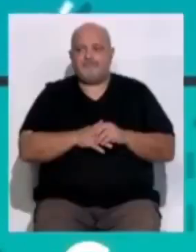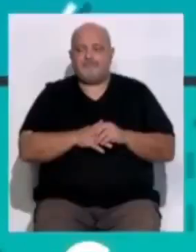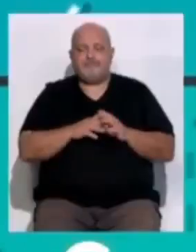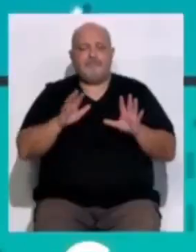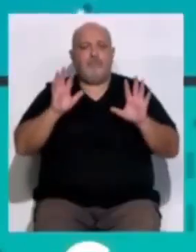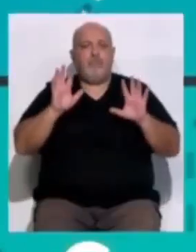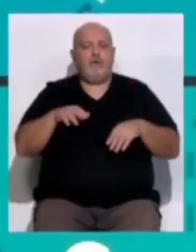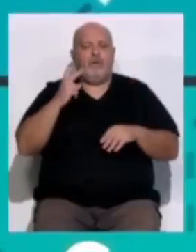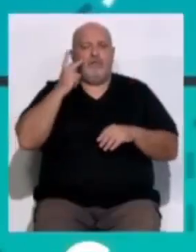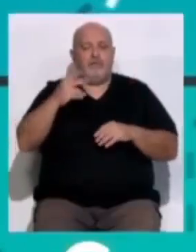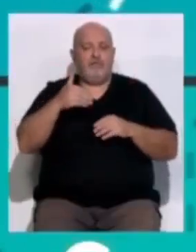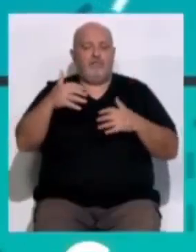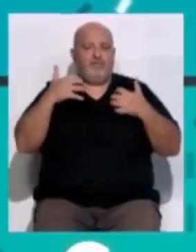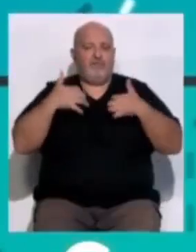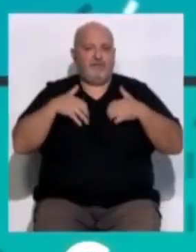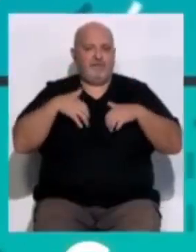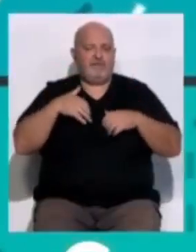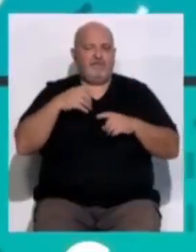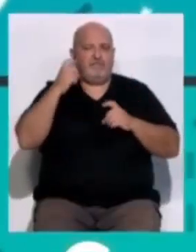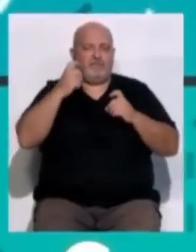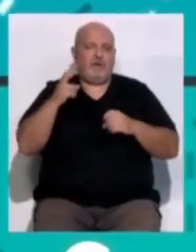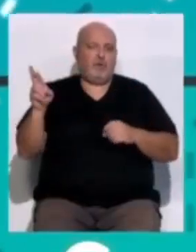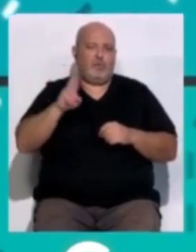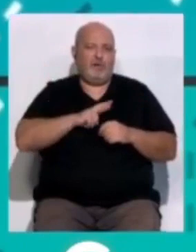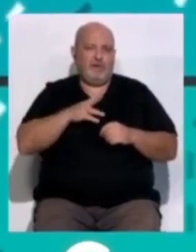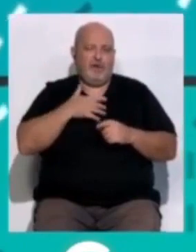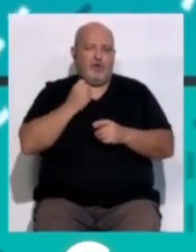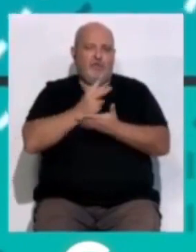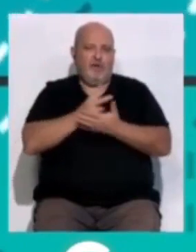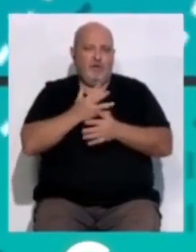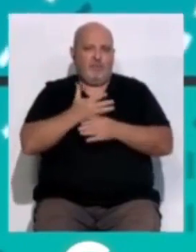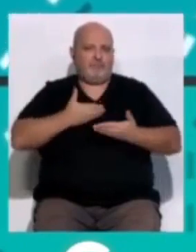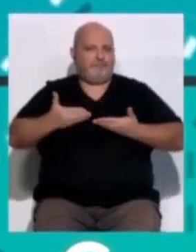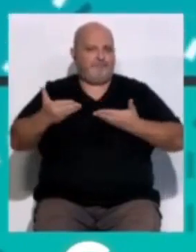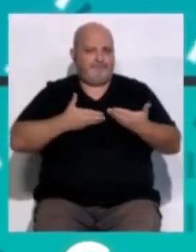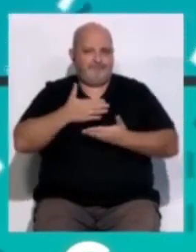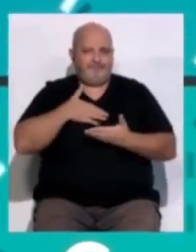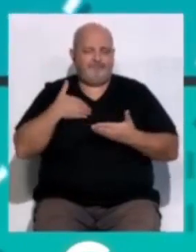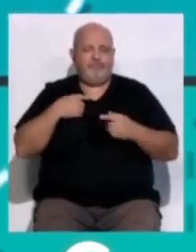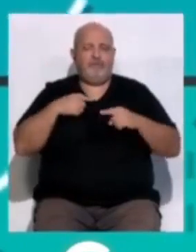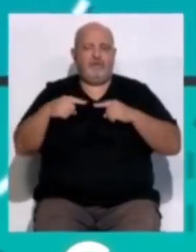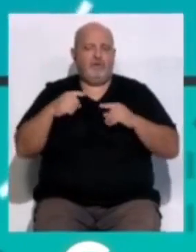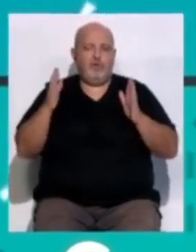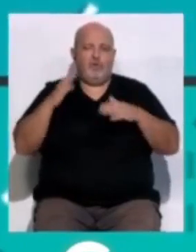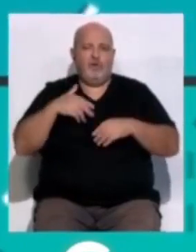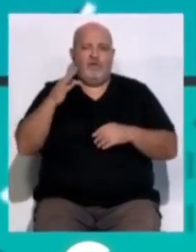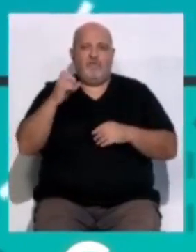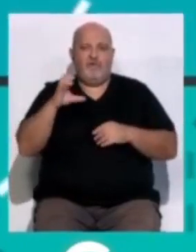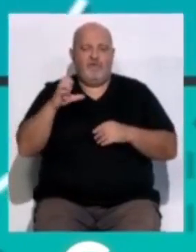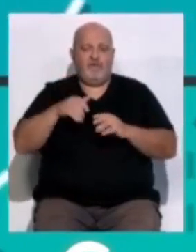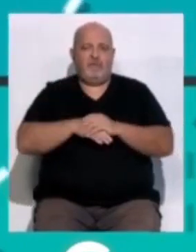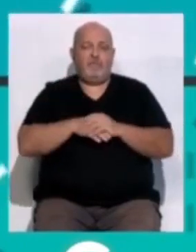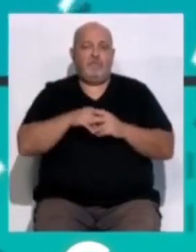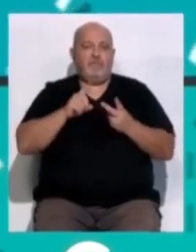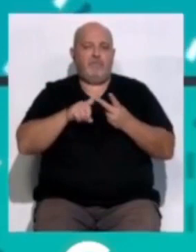El Cádiz visita al Real Betis con la intención de recuperar su mejor versión. Sergio González no podrá contar con Fede San